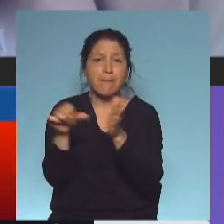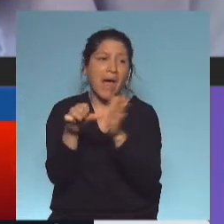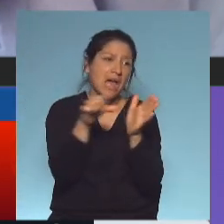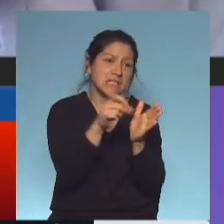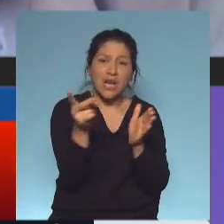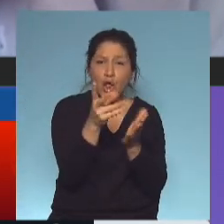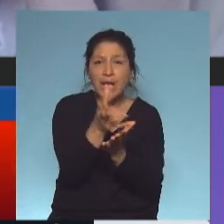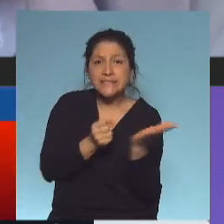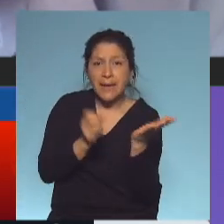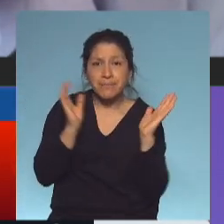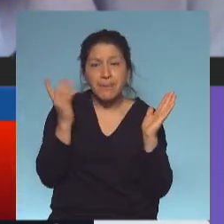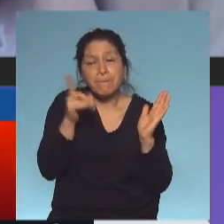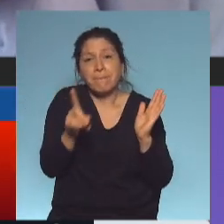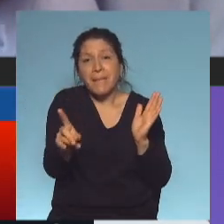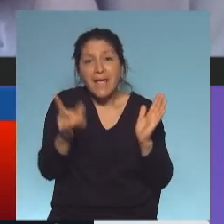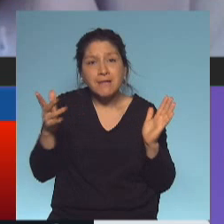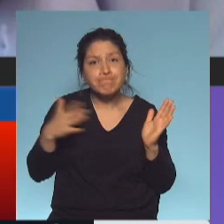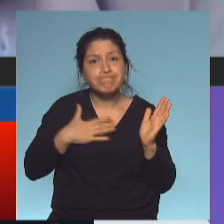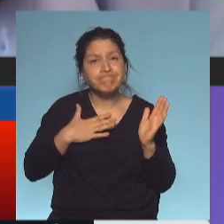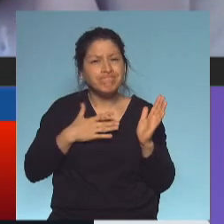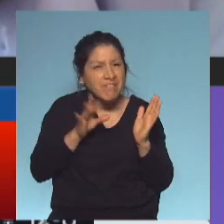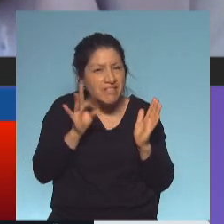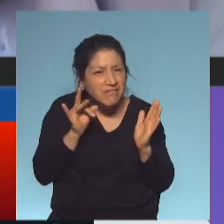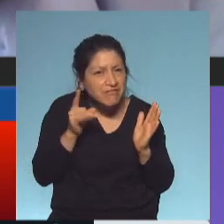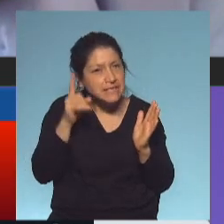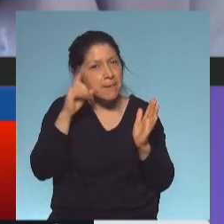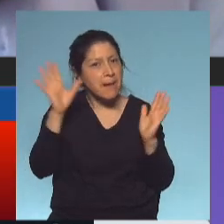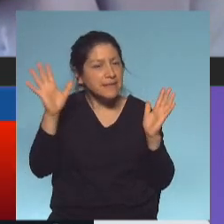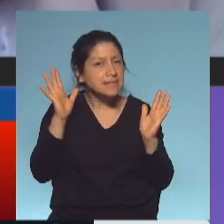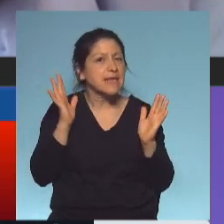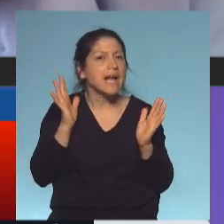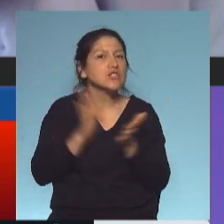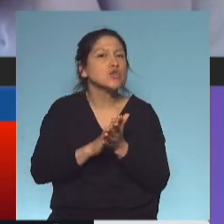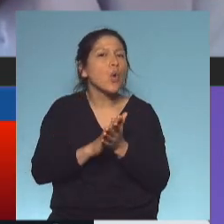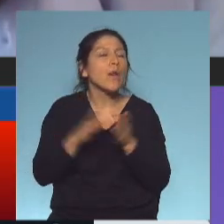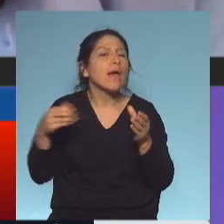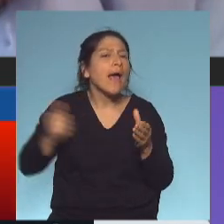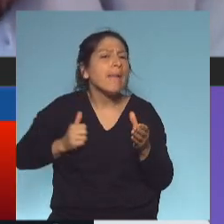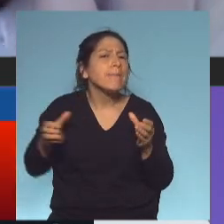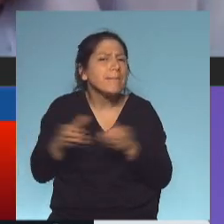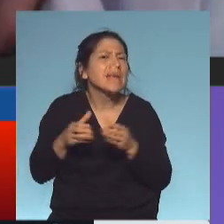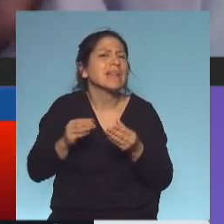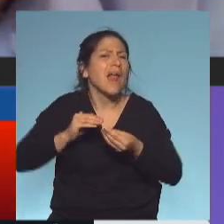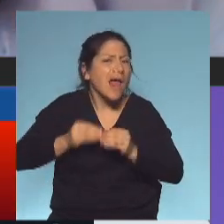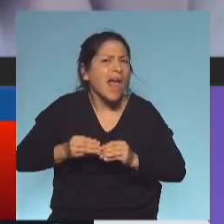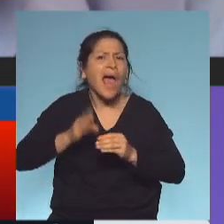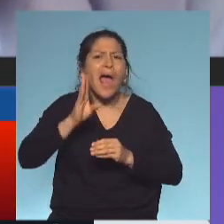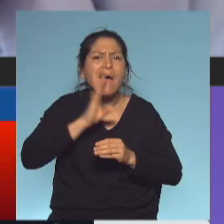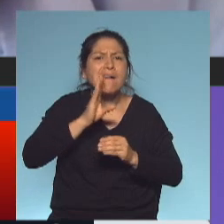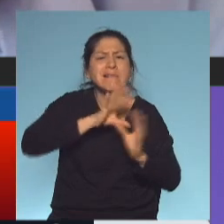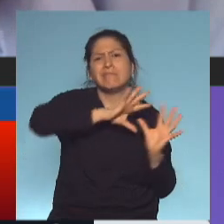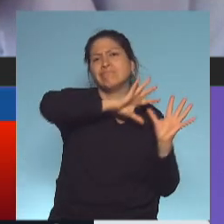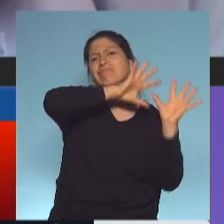aceptable. Pero se me hace difícil hoy por hoy pensar que en términos militares Israel